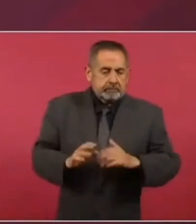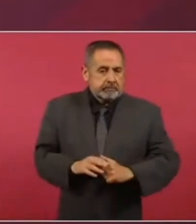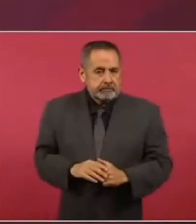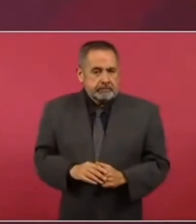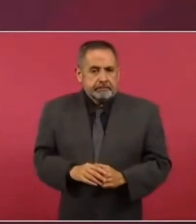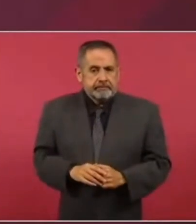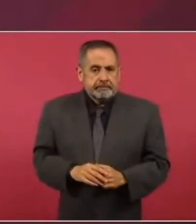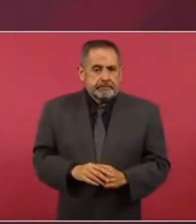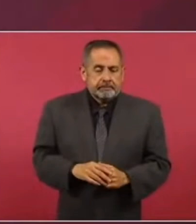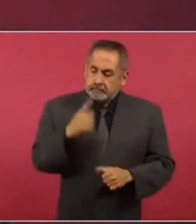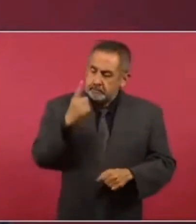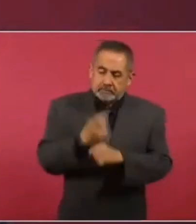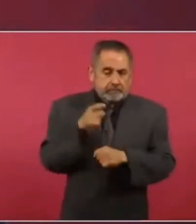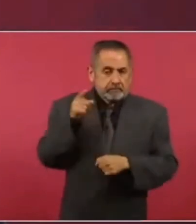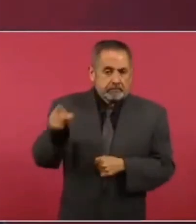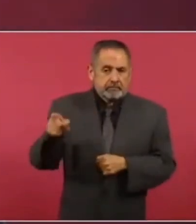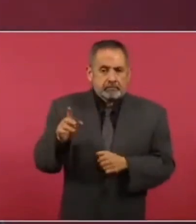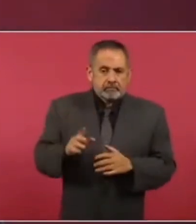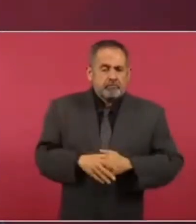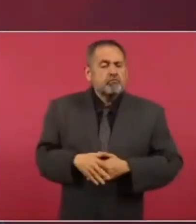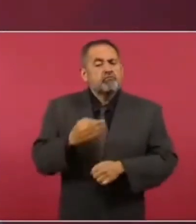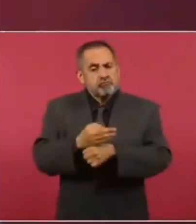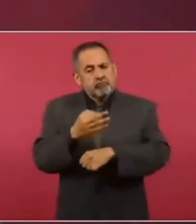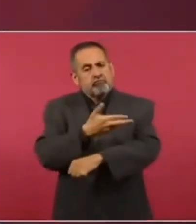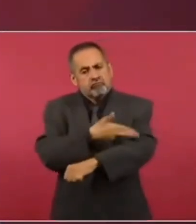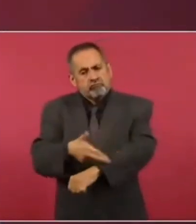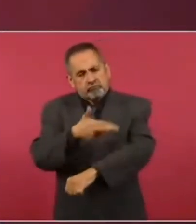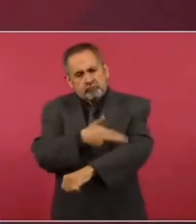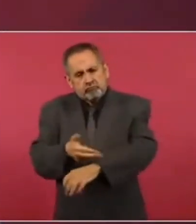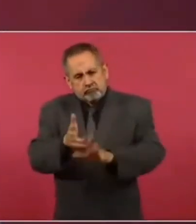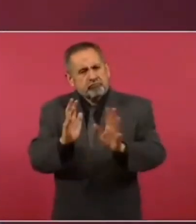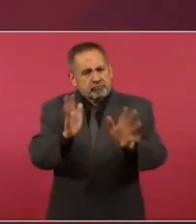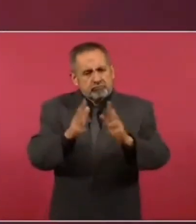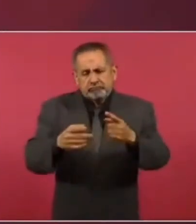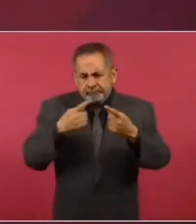primer lugar. Y ya se está trabajando en eso,